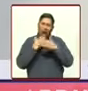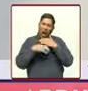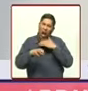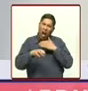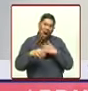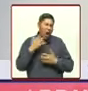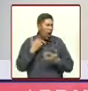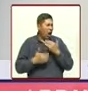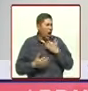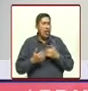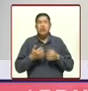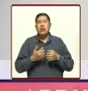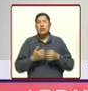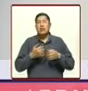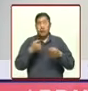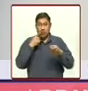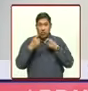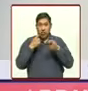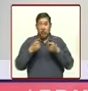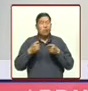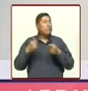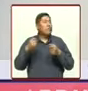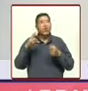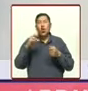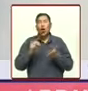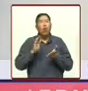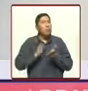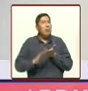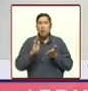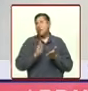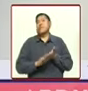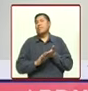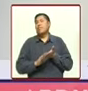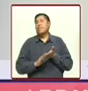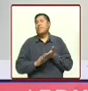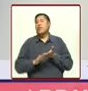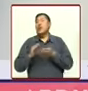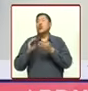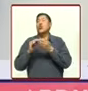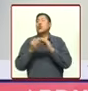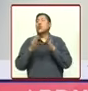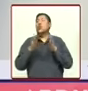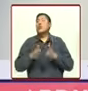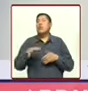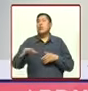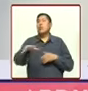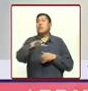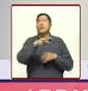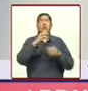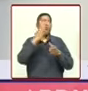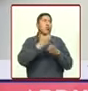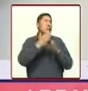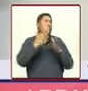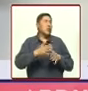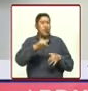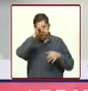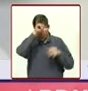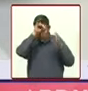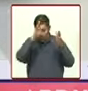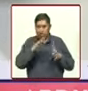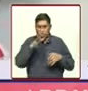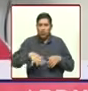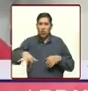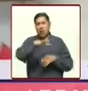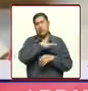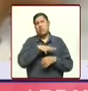que corresponde a quemas controladas ilegales que realizan comunidades o propietarios ganaderos de